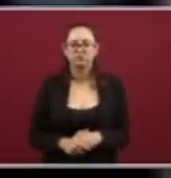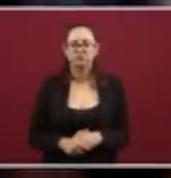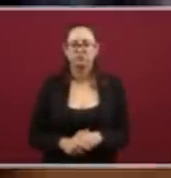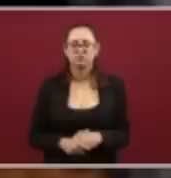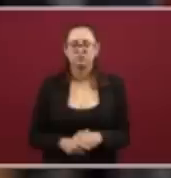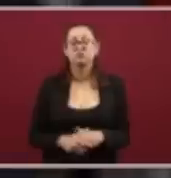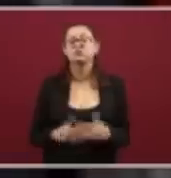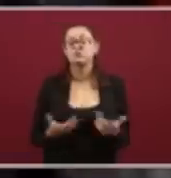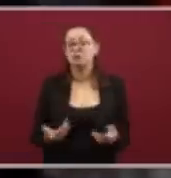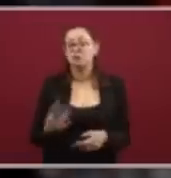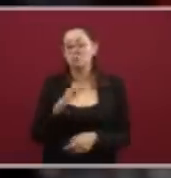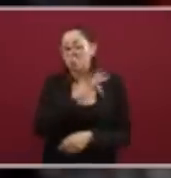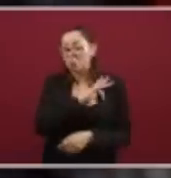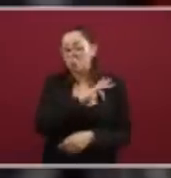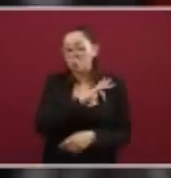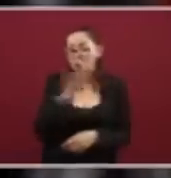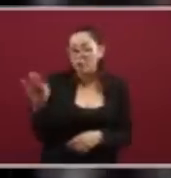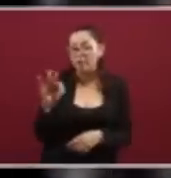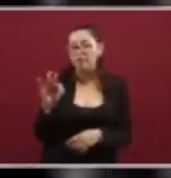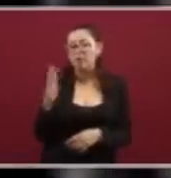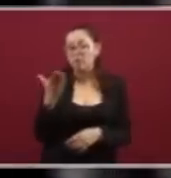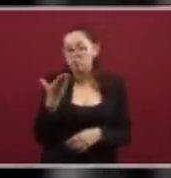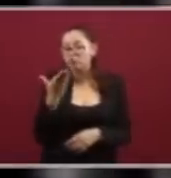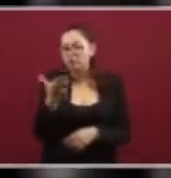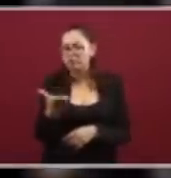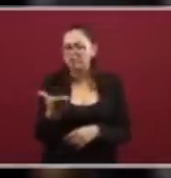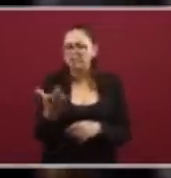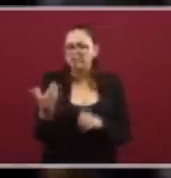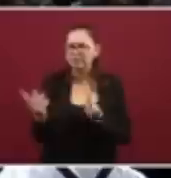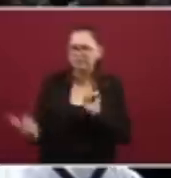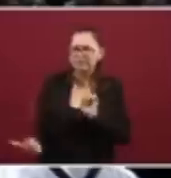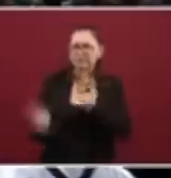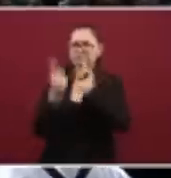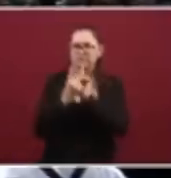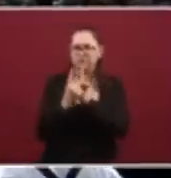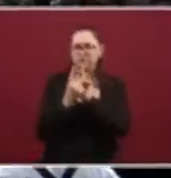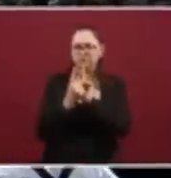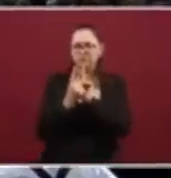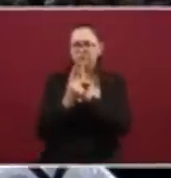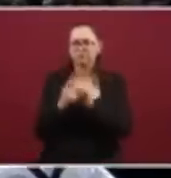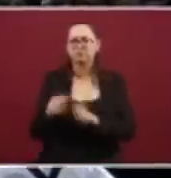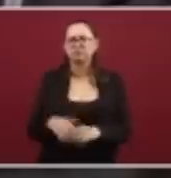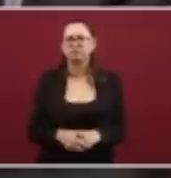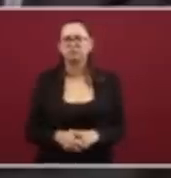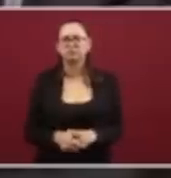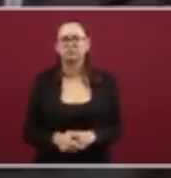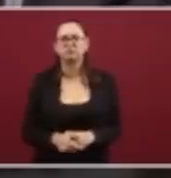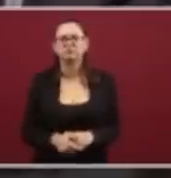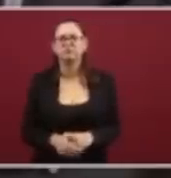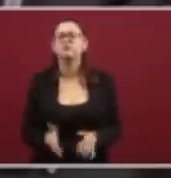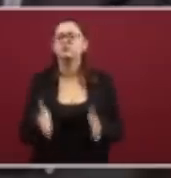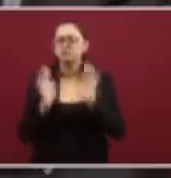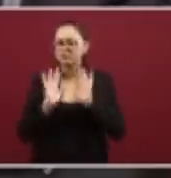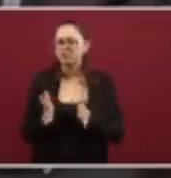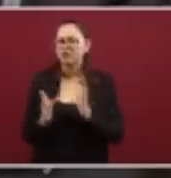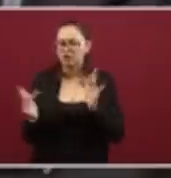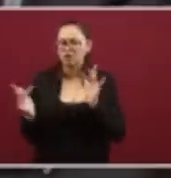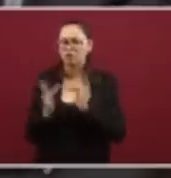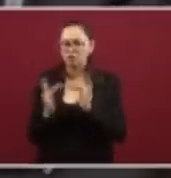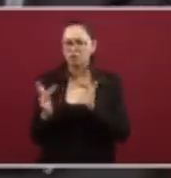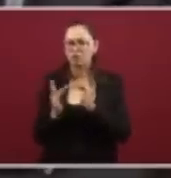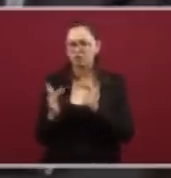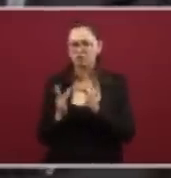es posible que estando nos reciba qué pasaría ya se estableció comunicación con ellos alejandro tiene la